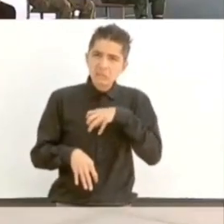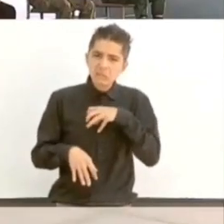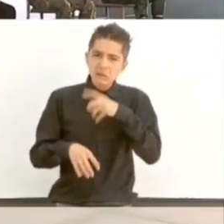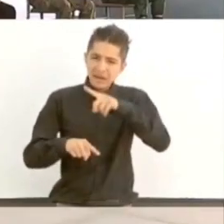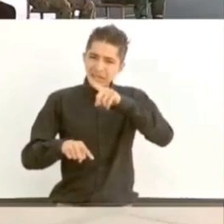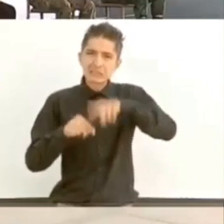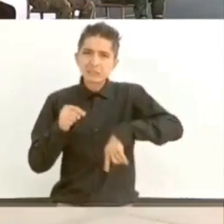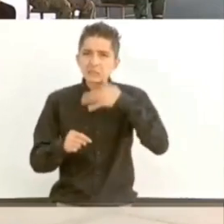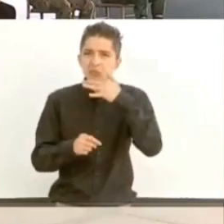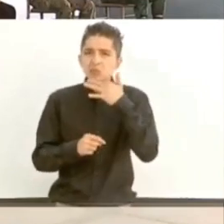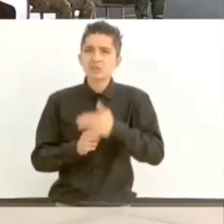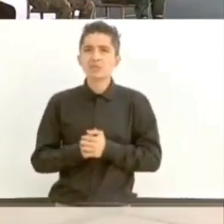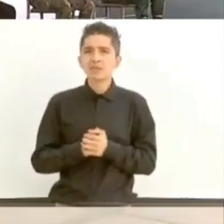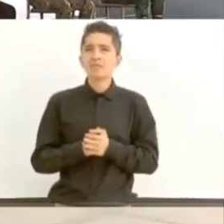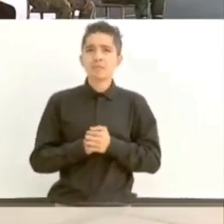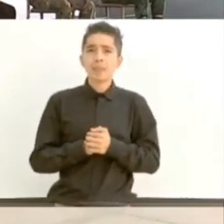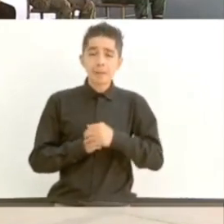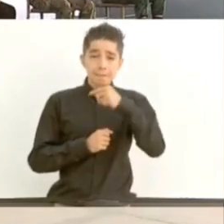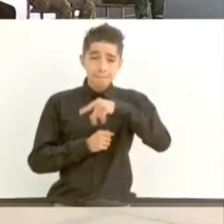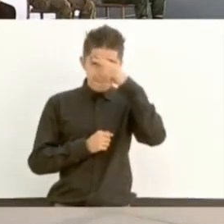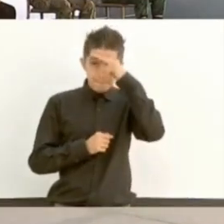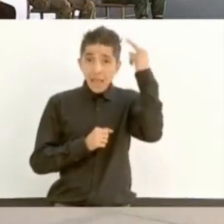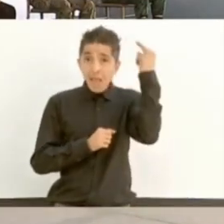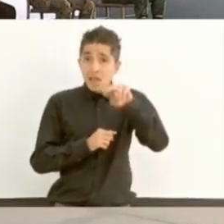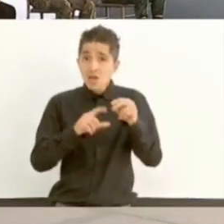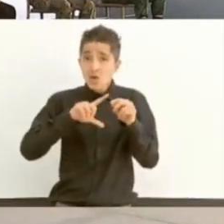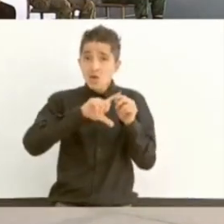Nada ha dañado más a México